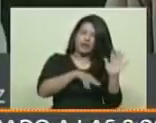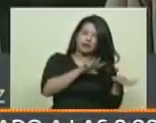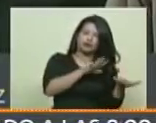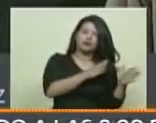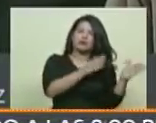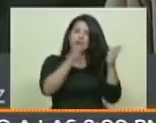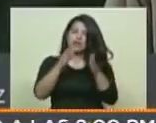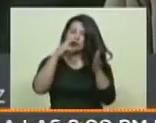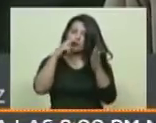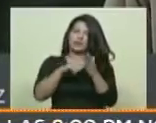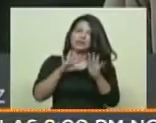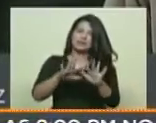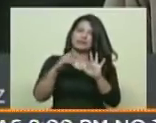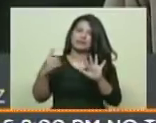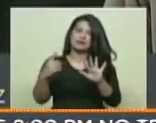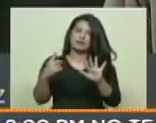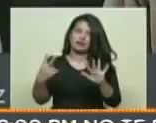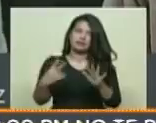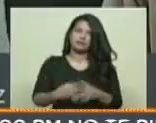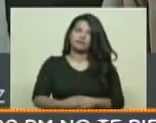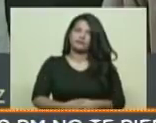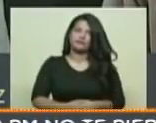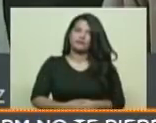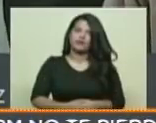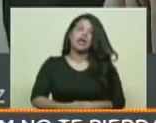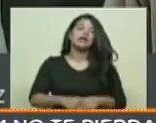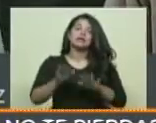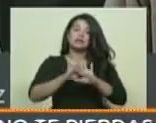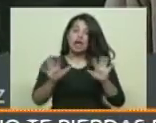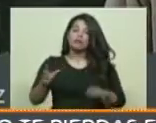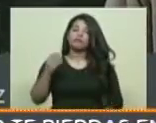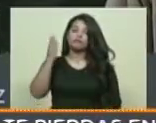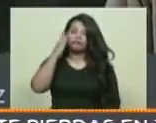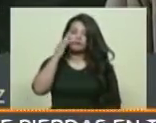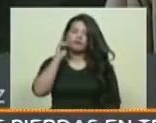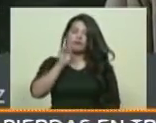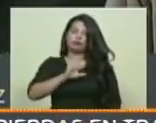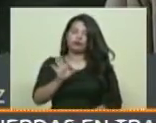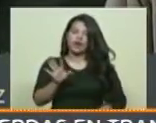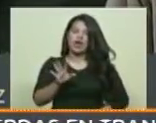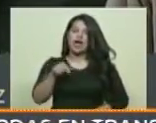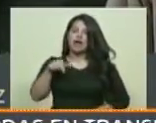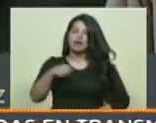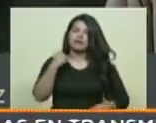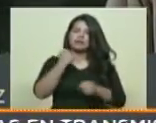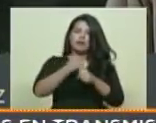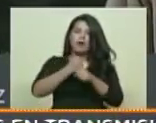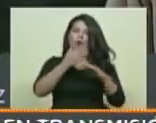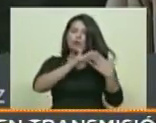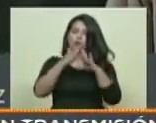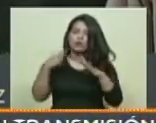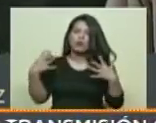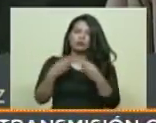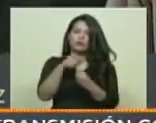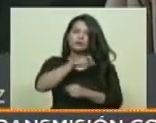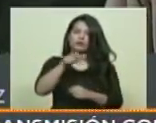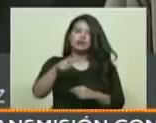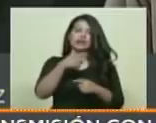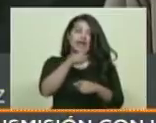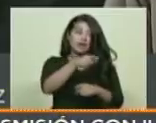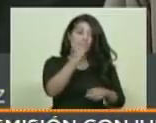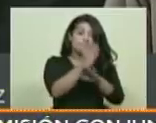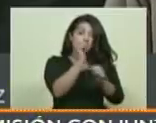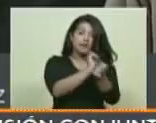los años 2017. Está contemplado de igual forma trabajo comunitario para las personas que ya han sido